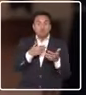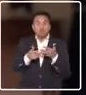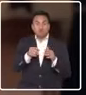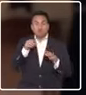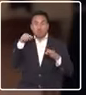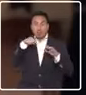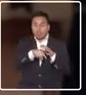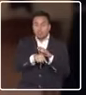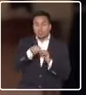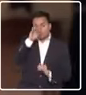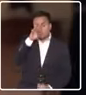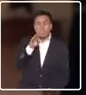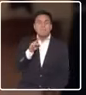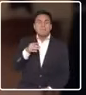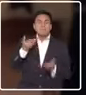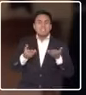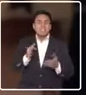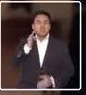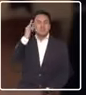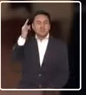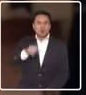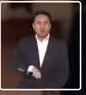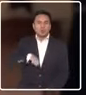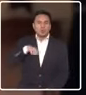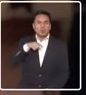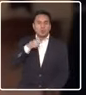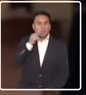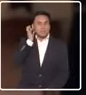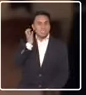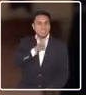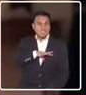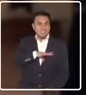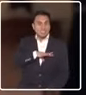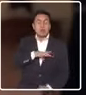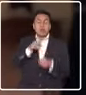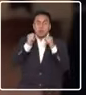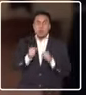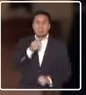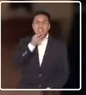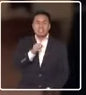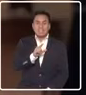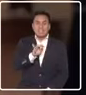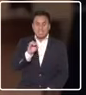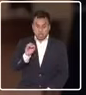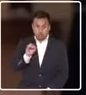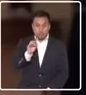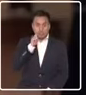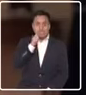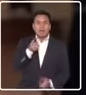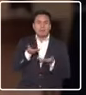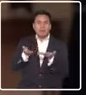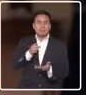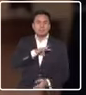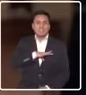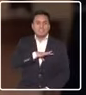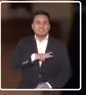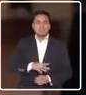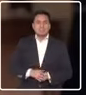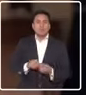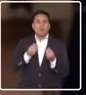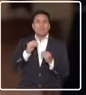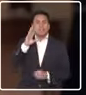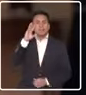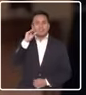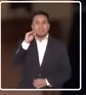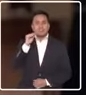presente y nuestro futuro con orgullo chilenos y chilenas podemos decir que el litio es para los chilenos